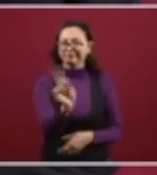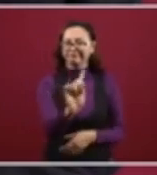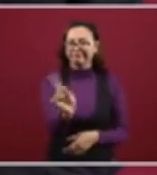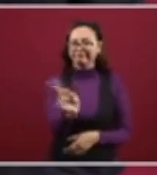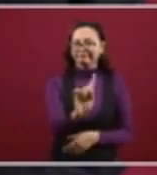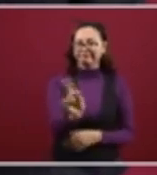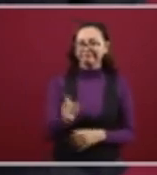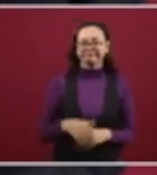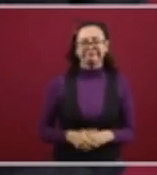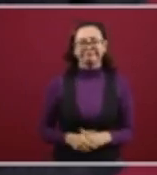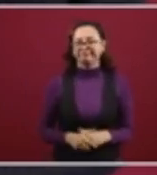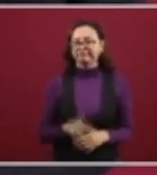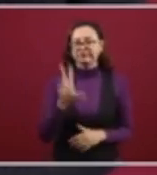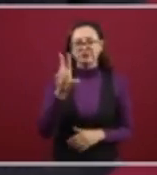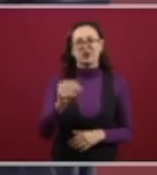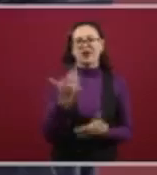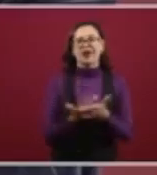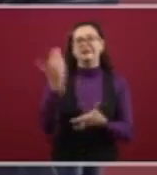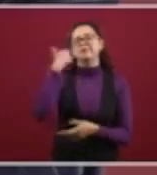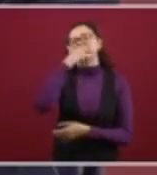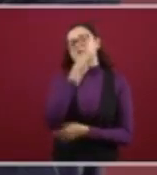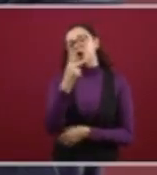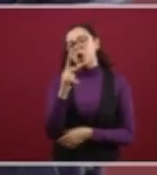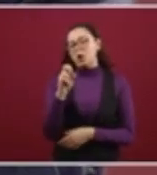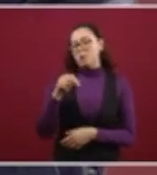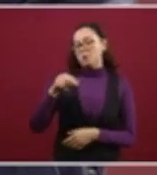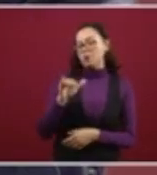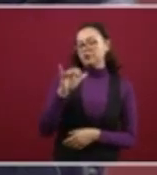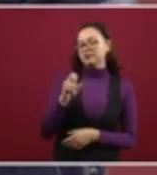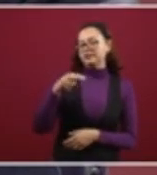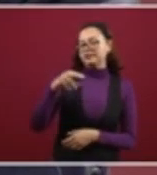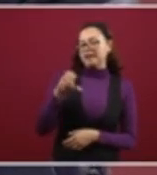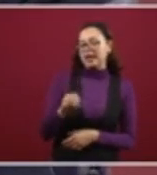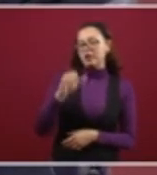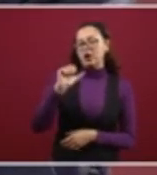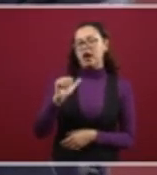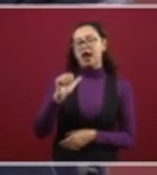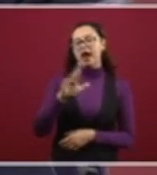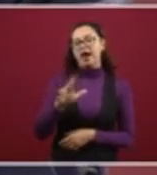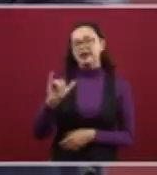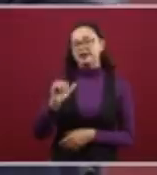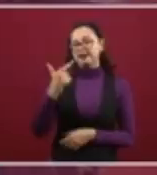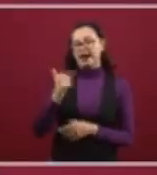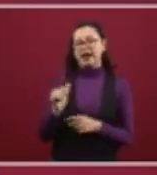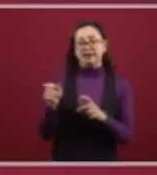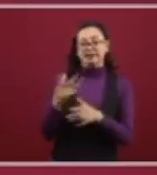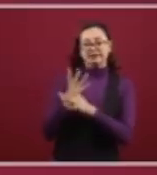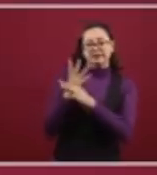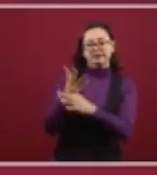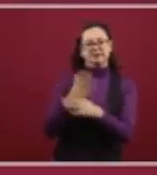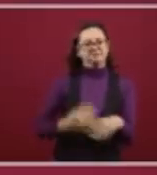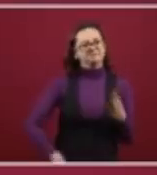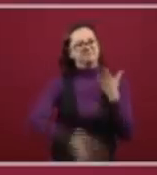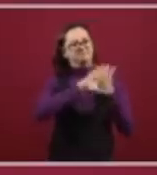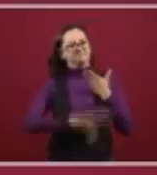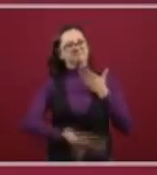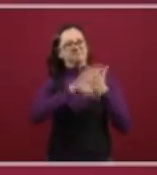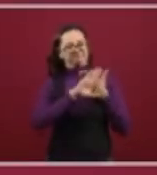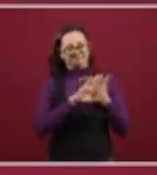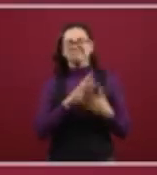como decía Ponciano Arriaga, entre más me golpean, más digno me